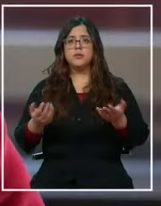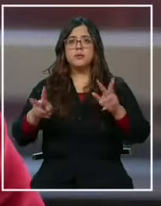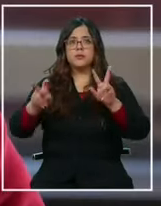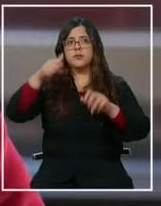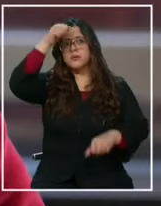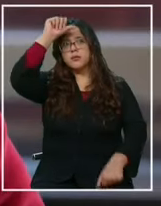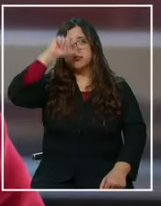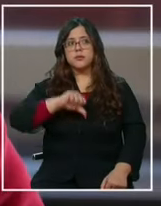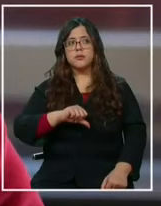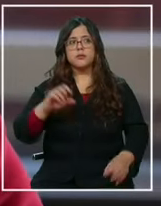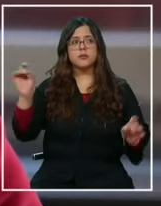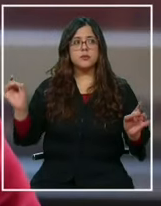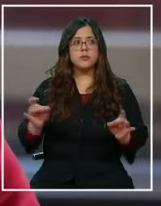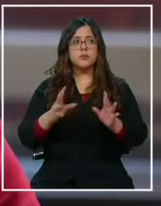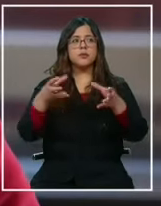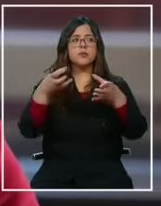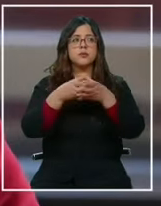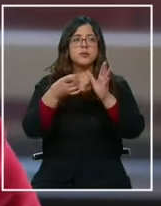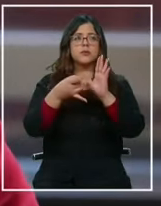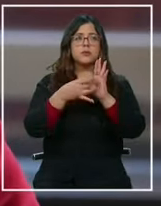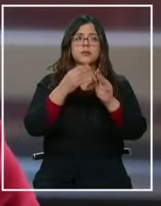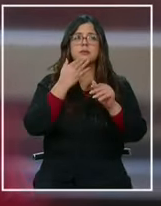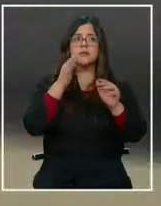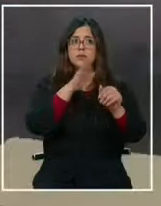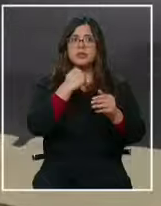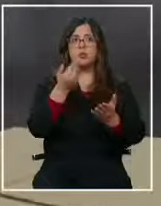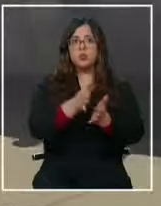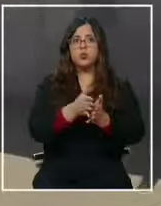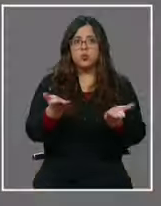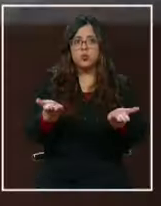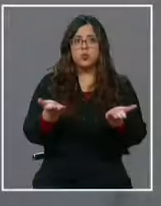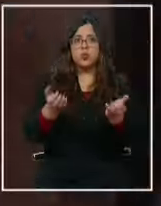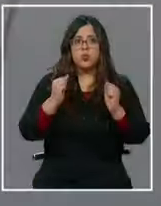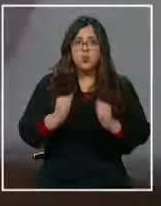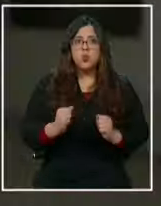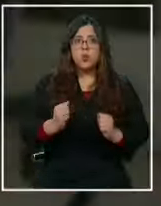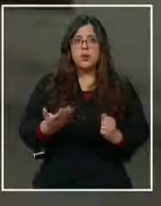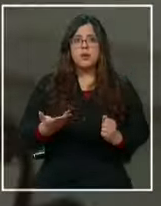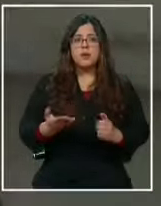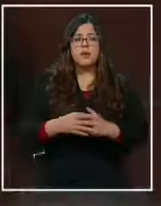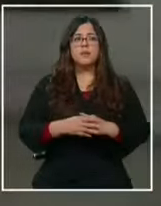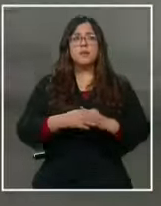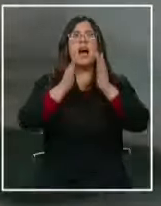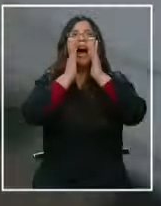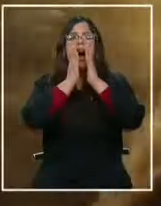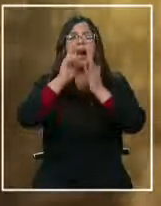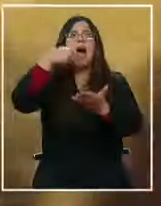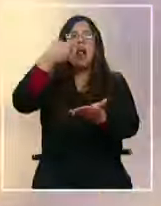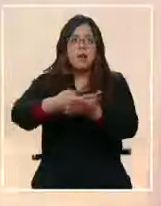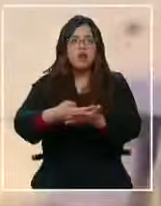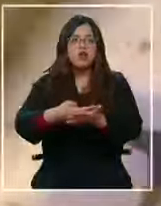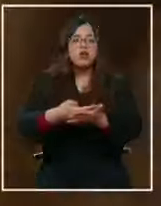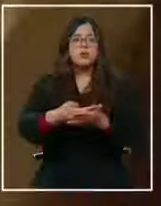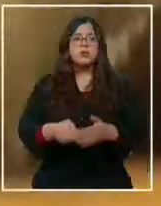sanción que puede llegar desde la mafia puede ser incluso la muerte. ¡Al piso! ¡Al piso!